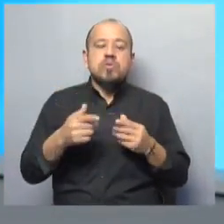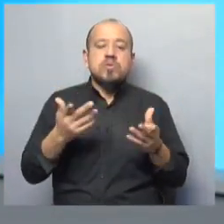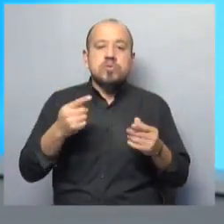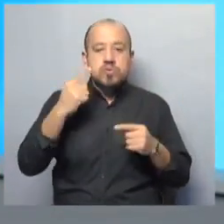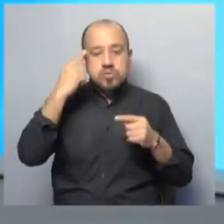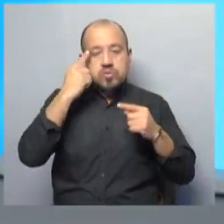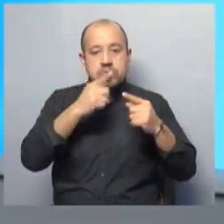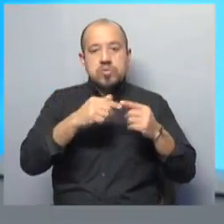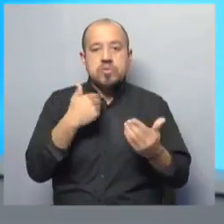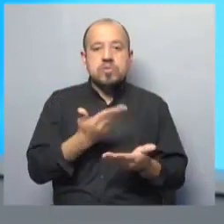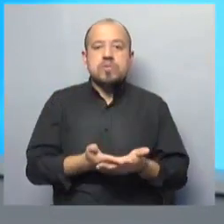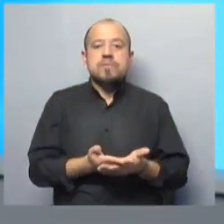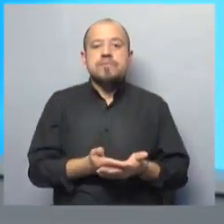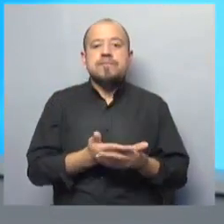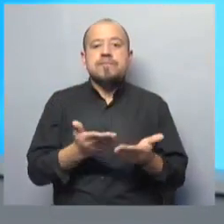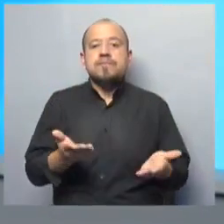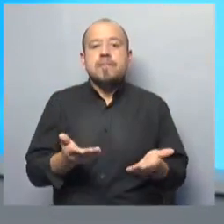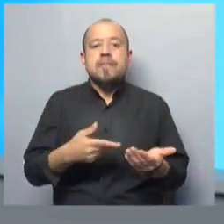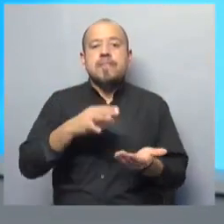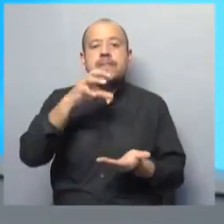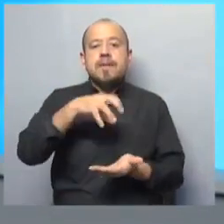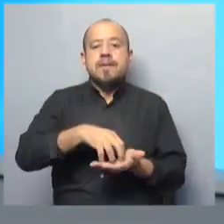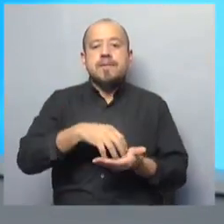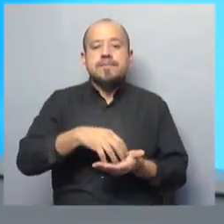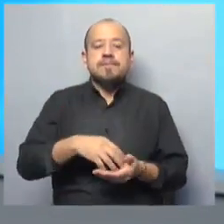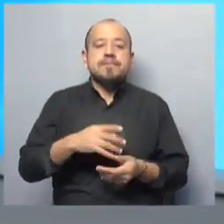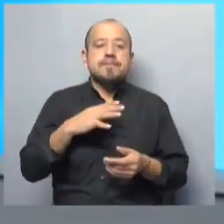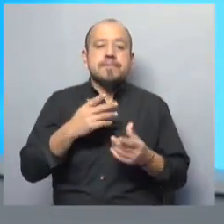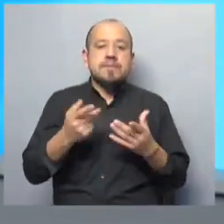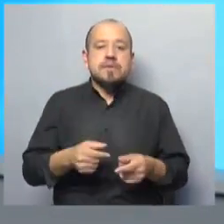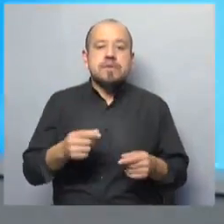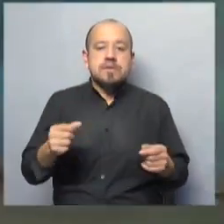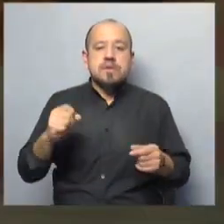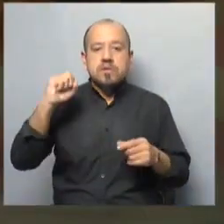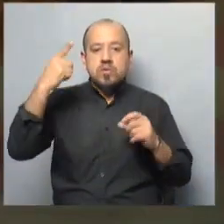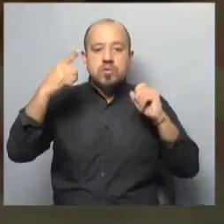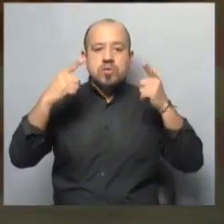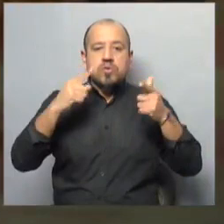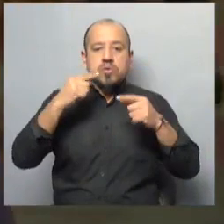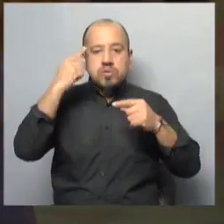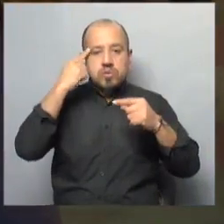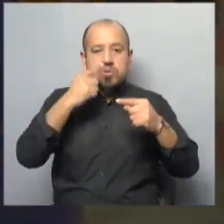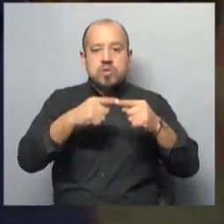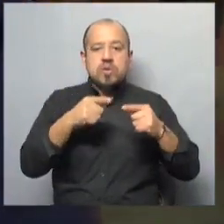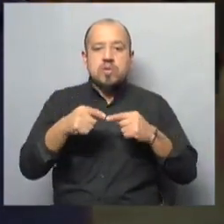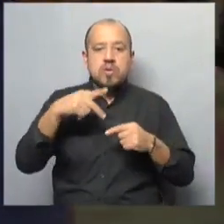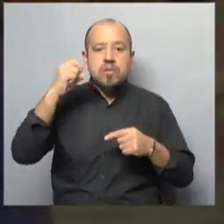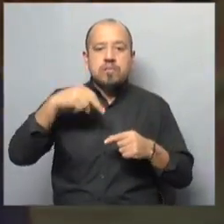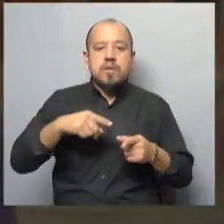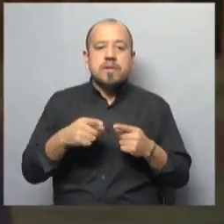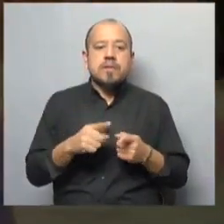objetivo de recibir propuestas sobre los lugares que se quieren iluminar en cada zona. Los objetivos del plan